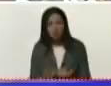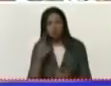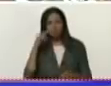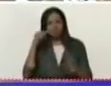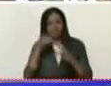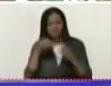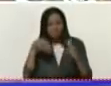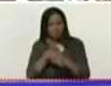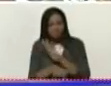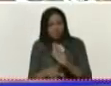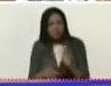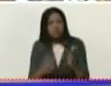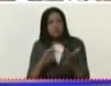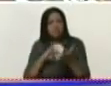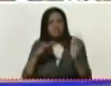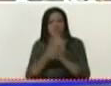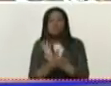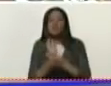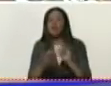echando ojo,